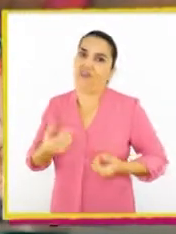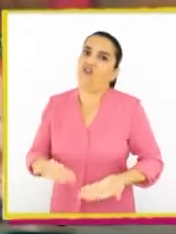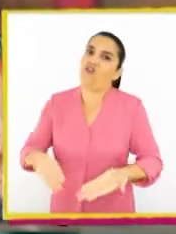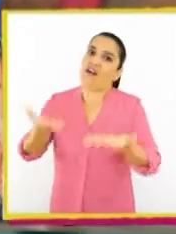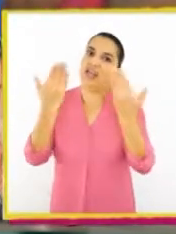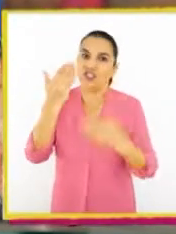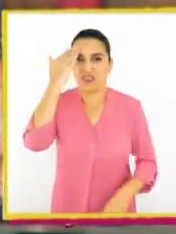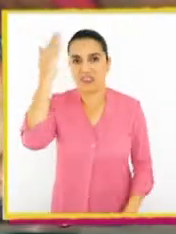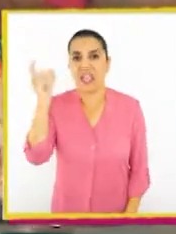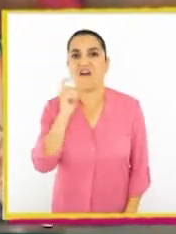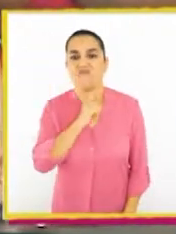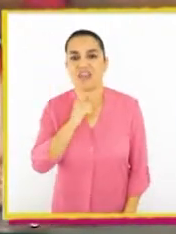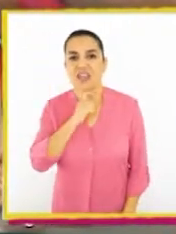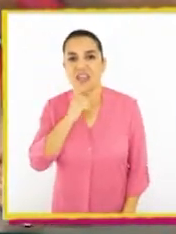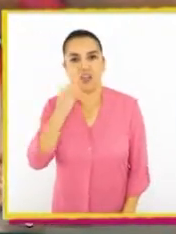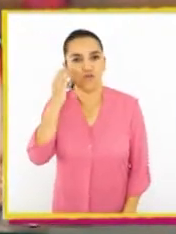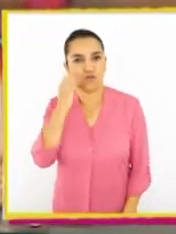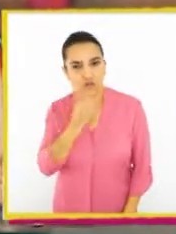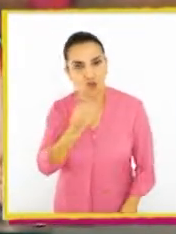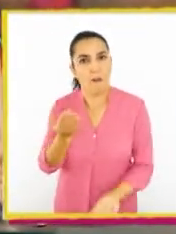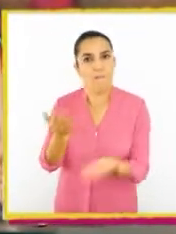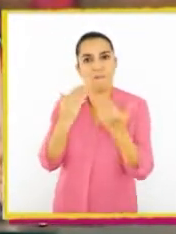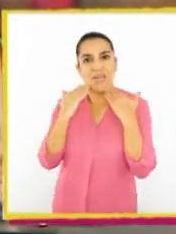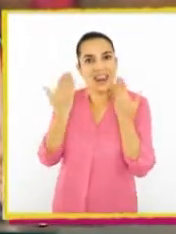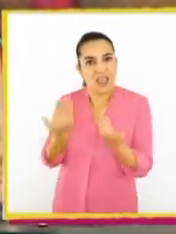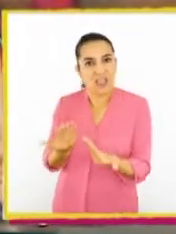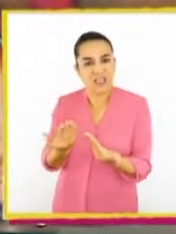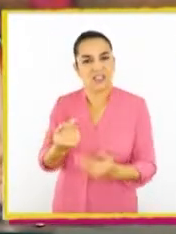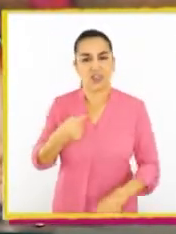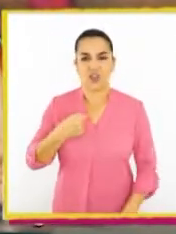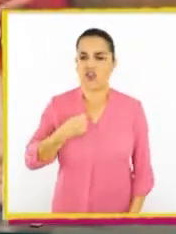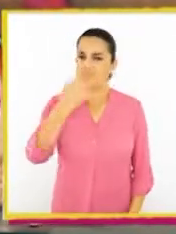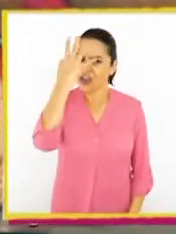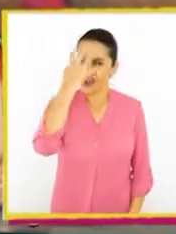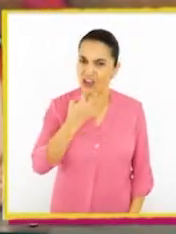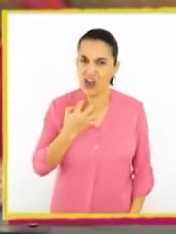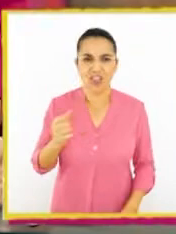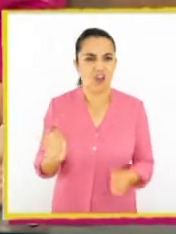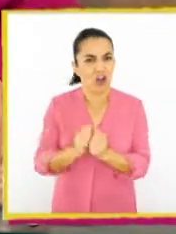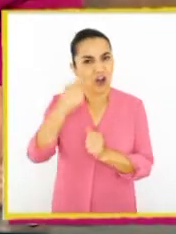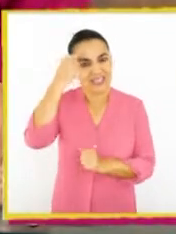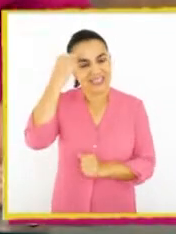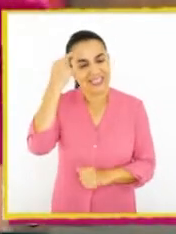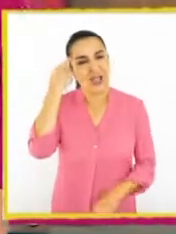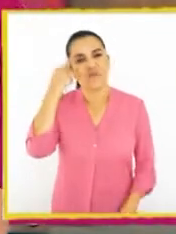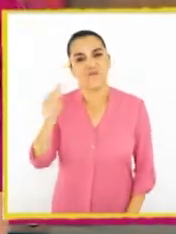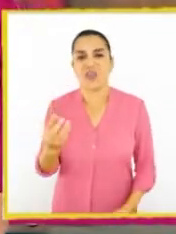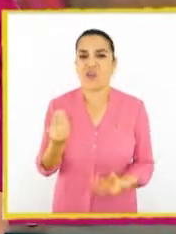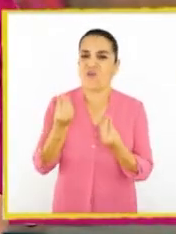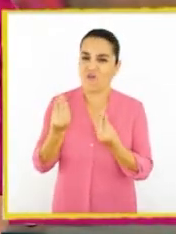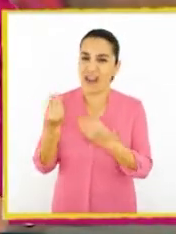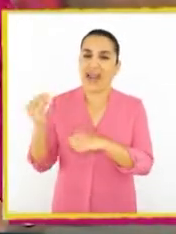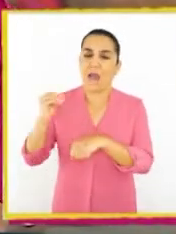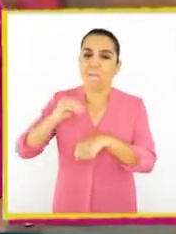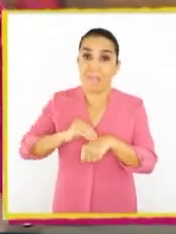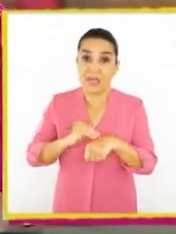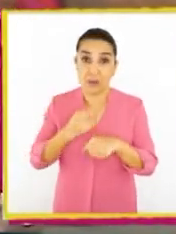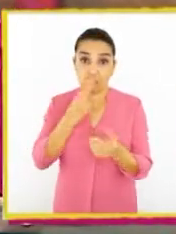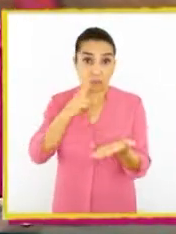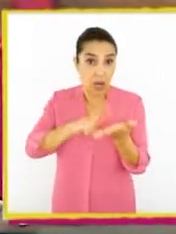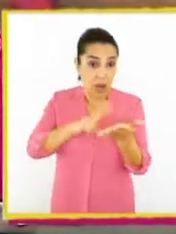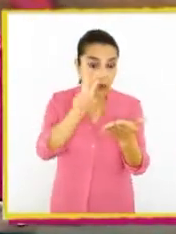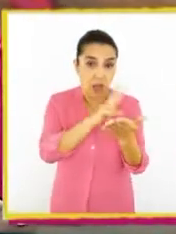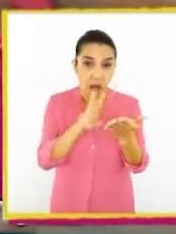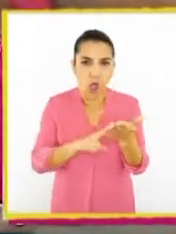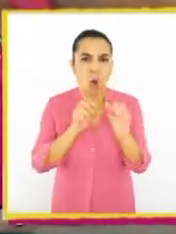Con razón tenemos feriado ese día. Si Arturo Prat se lo merece. Yo tan enojada con César. Pero fue una muy buena pista.